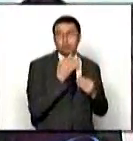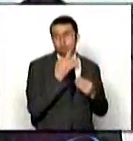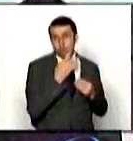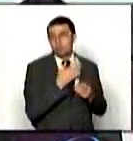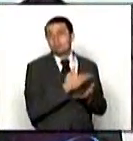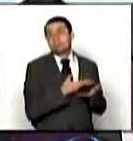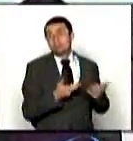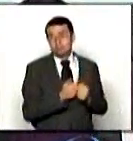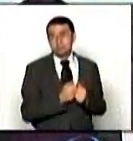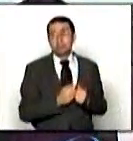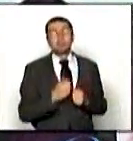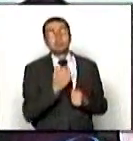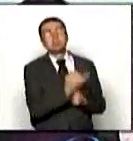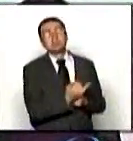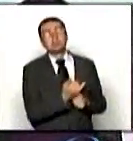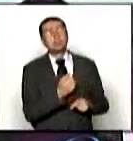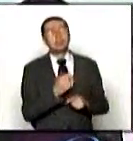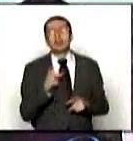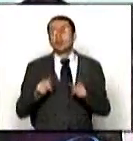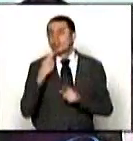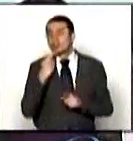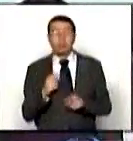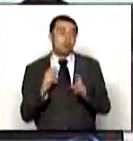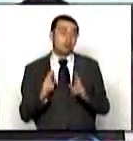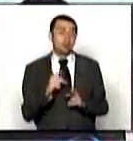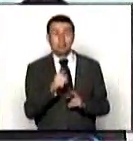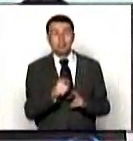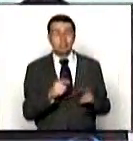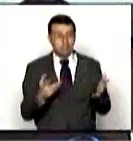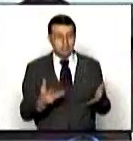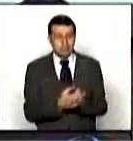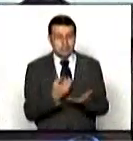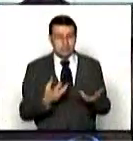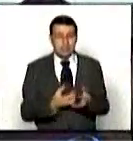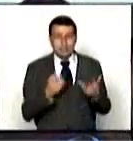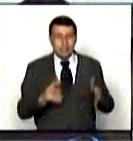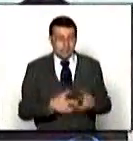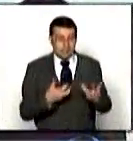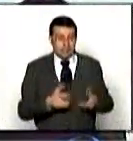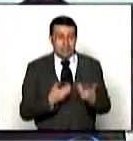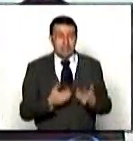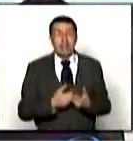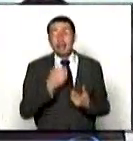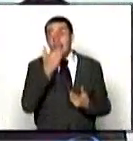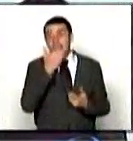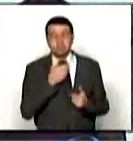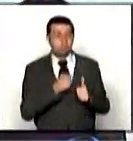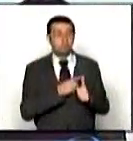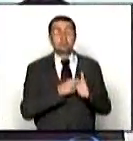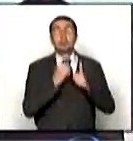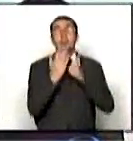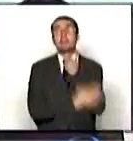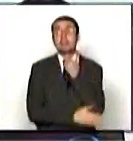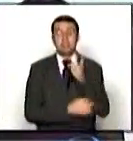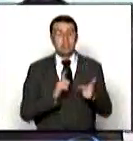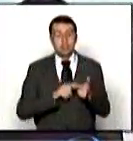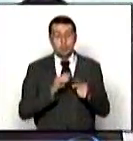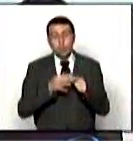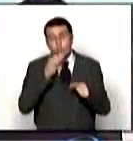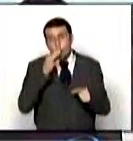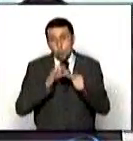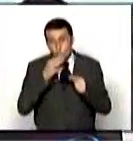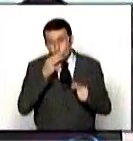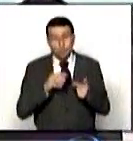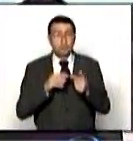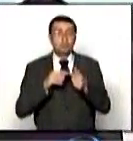lo llamamos a comer una ensalada de frutas al niño, que qué bueno que comió ensalada de frutas. Pero esa ensalada de frutas viene con una mezcla de piña, con uvas, a veces